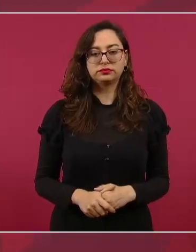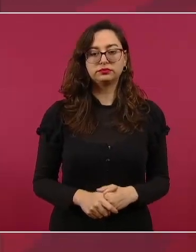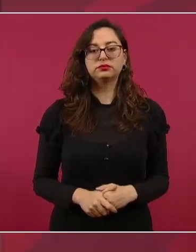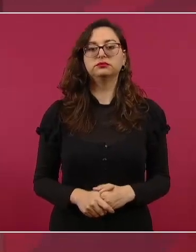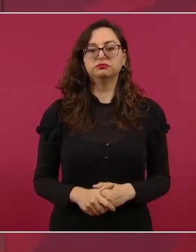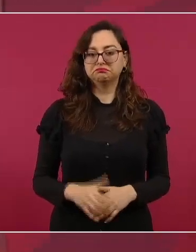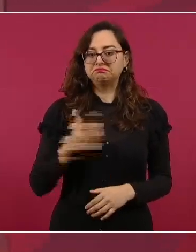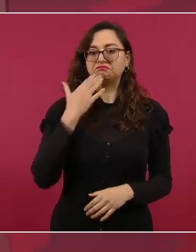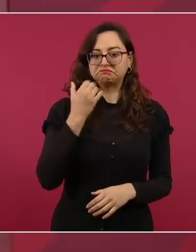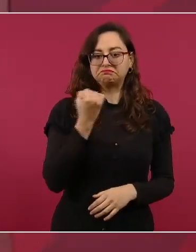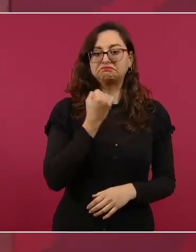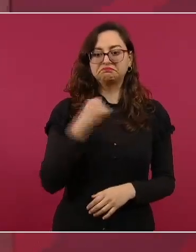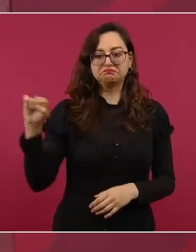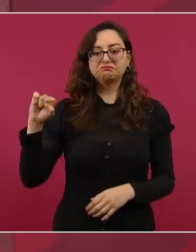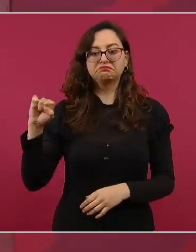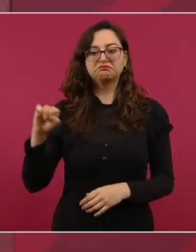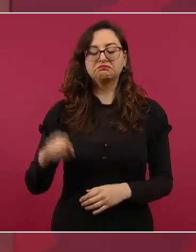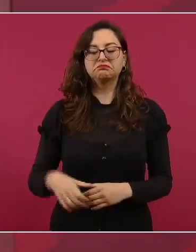Muy buenos,